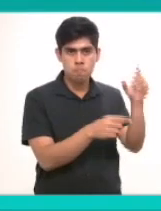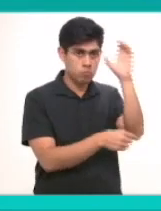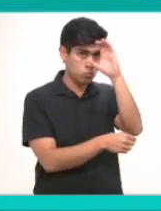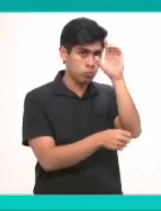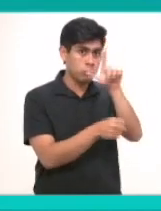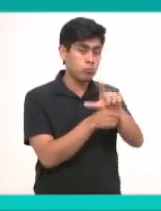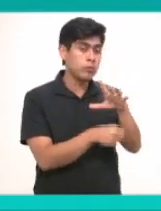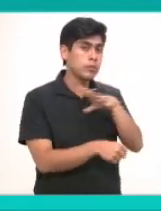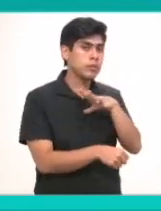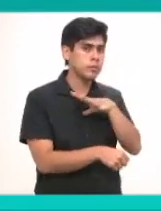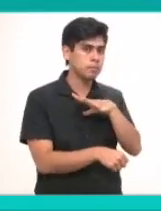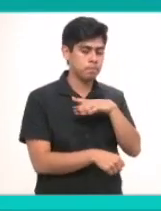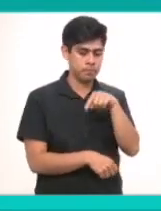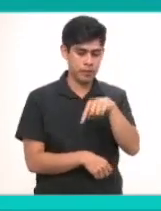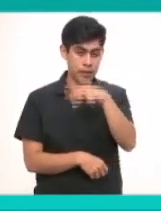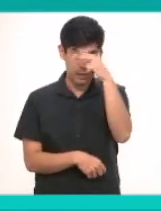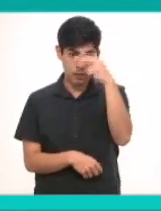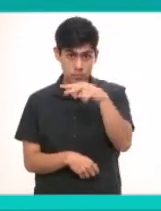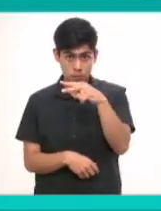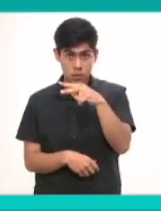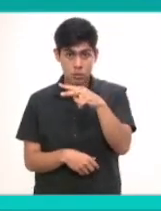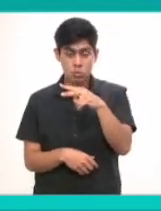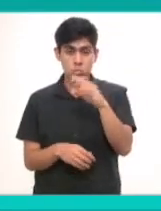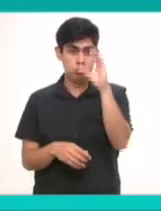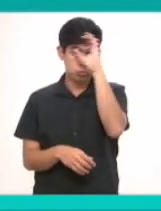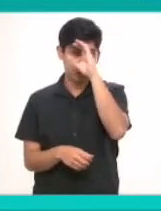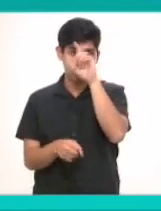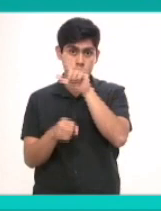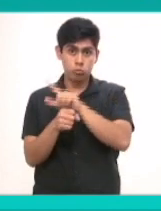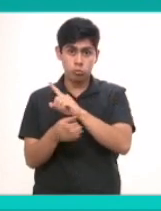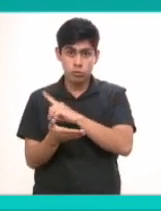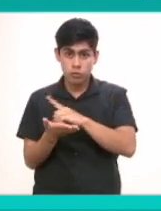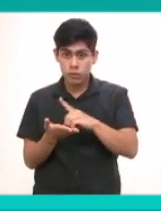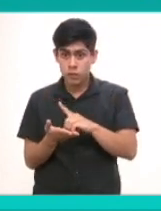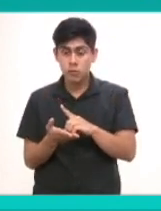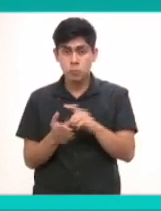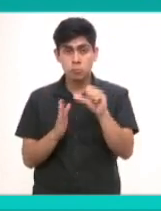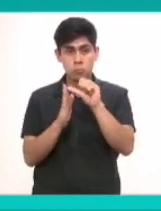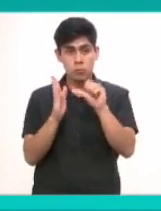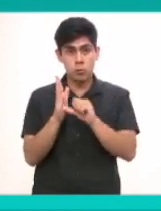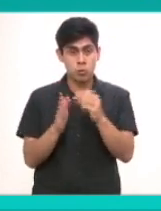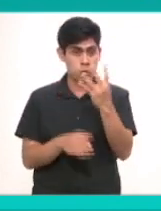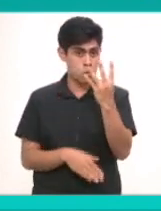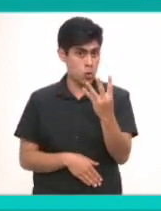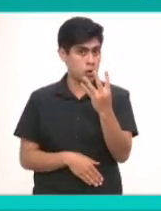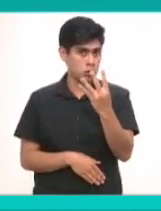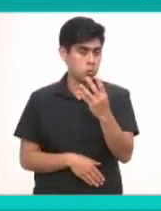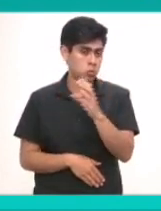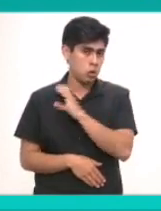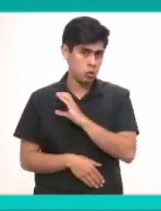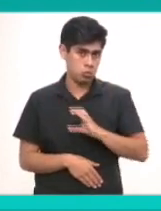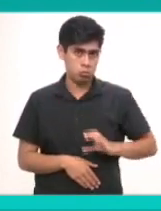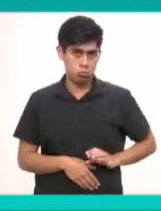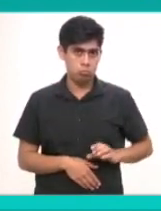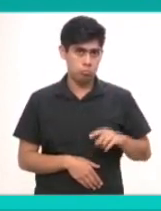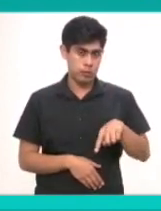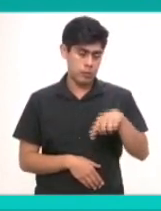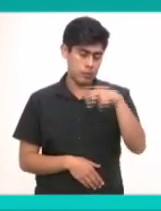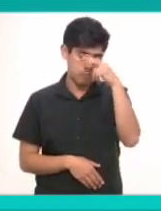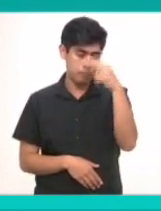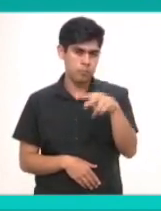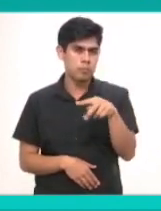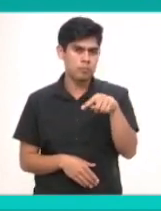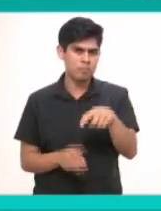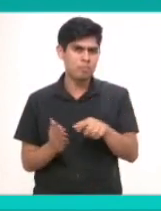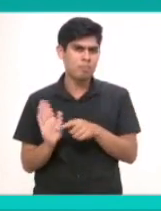en México el derecho a la cultura se encuentra reconocido en el artículo cuarto de la constitución política de los Estados Unidos Mexicanos el cual